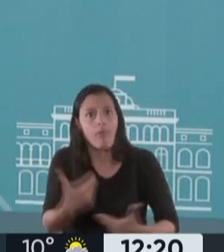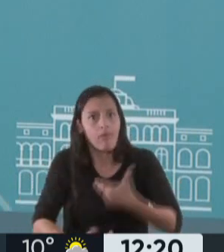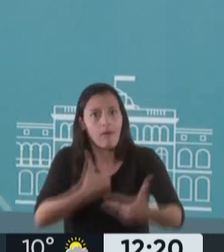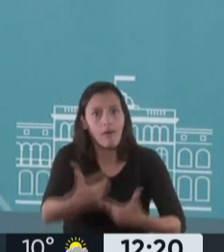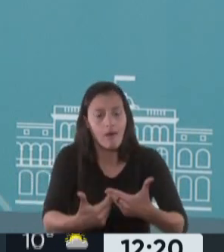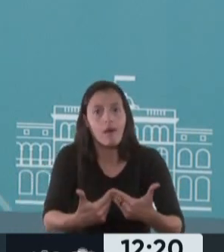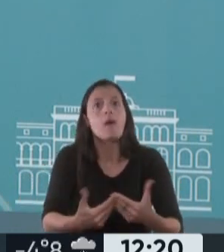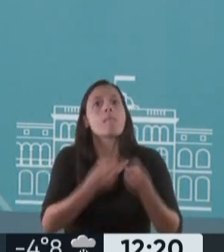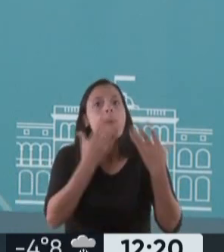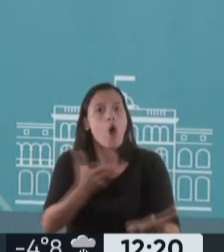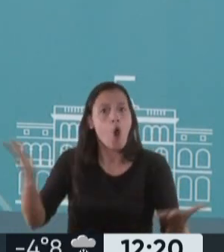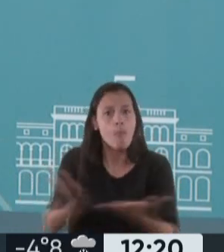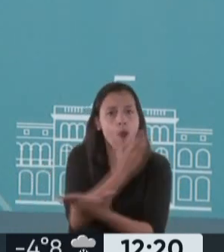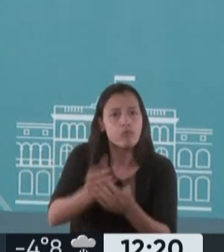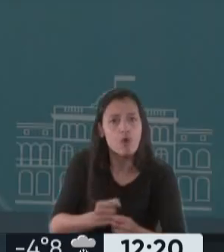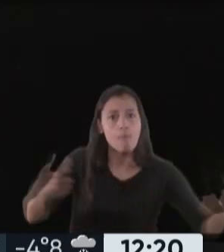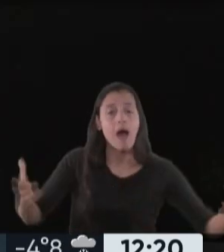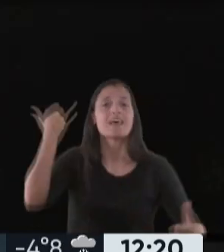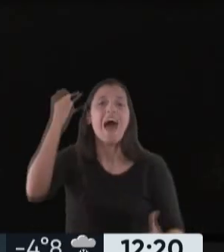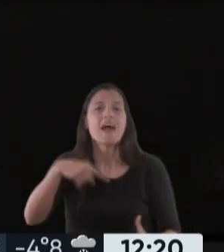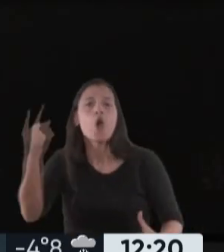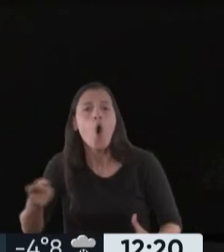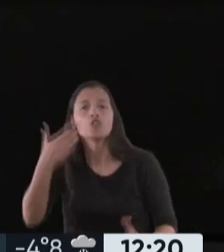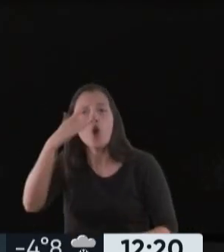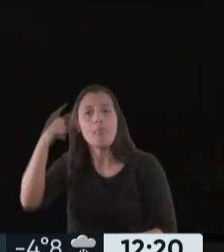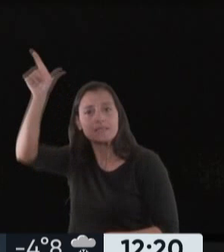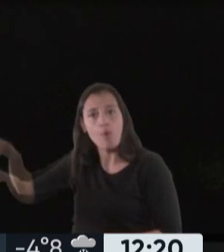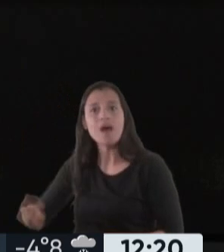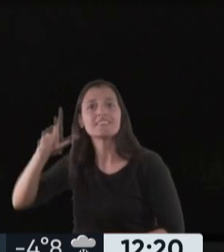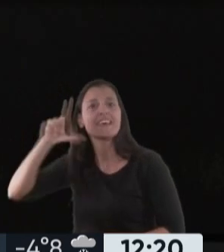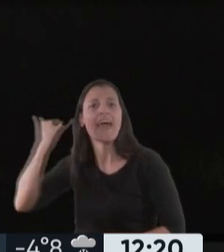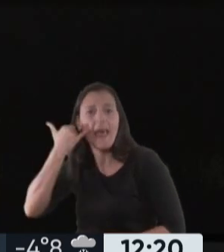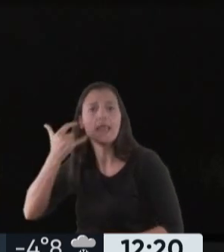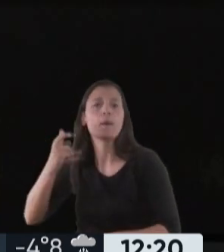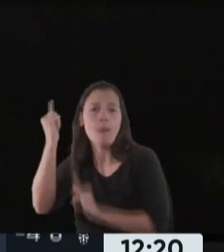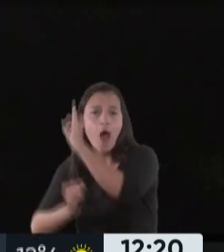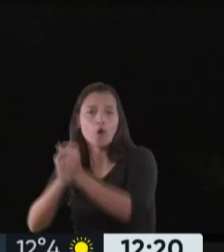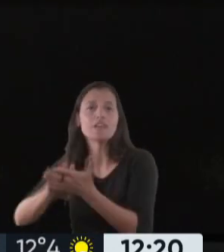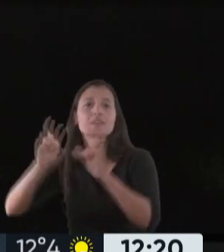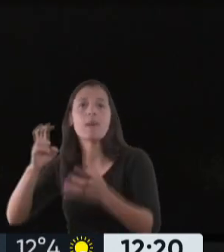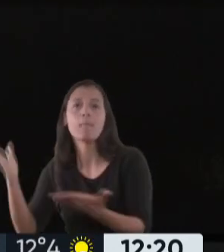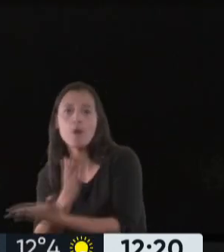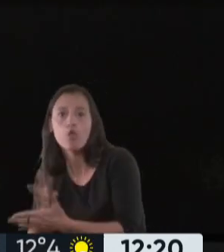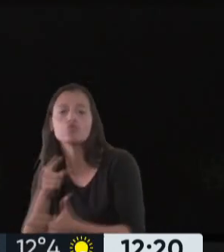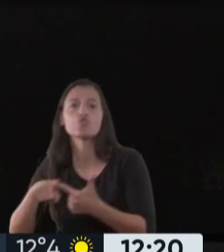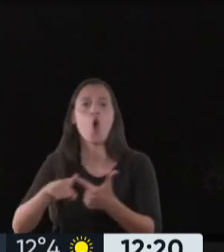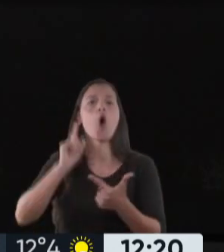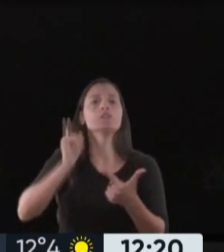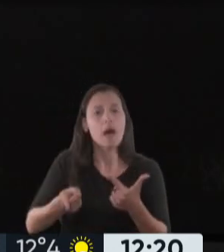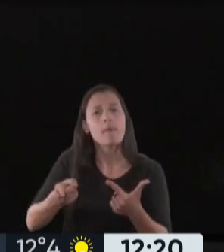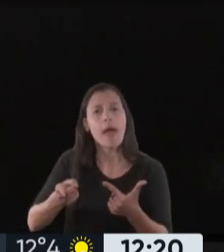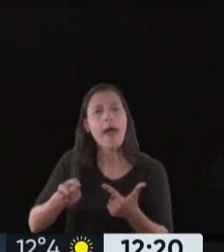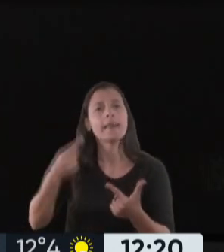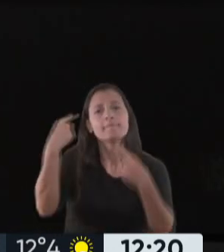la producción. Hay datos que, bueno, después Kelly lo va a comentar, vinculado a lo que es la producción, vinculado a lo que son los